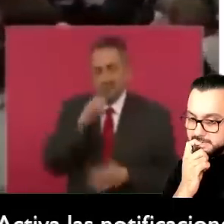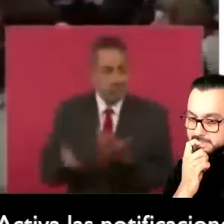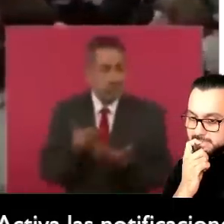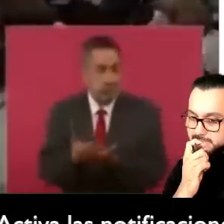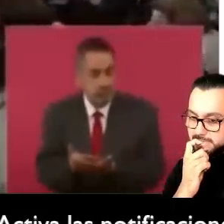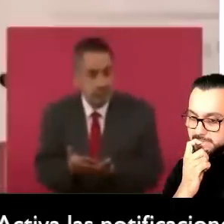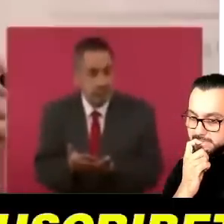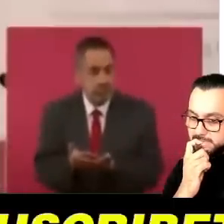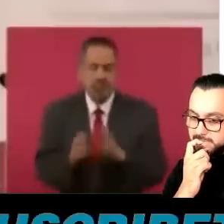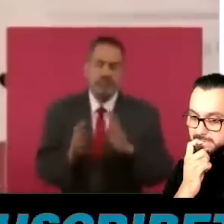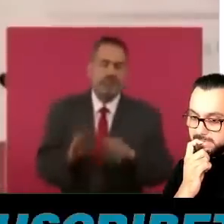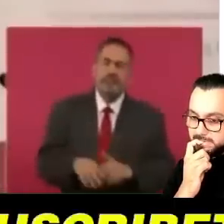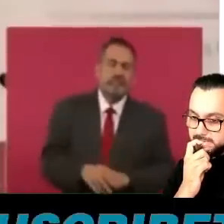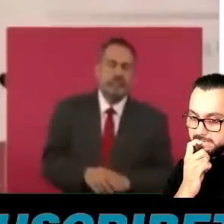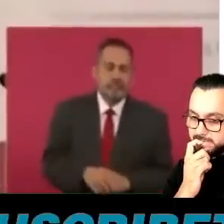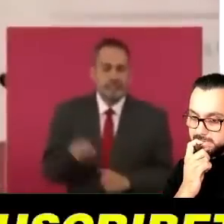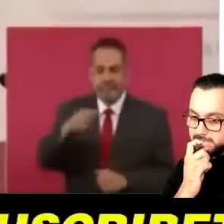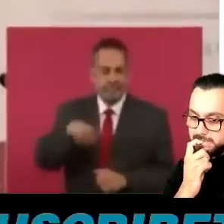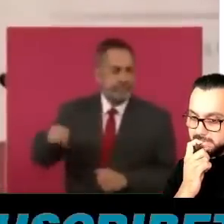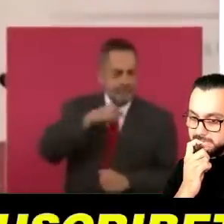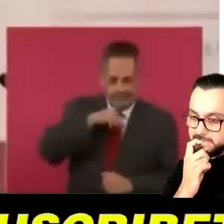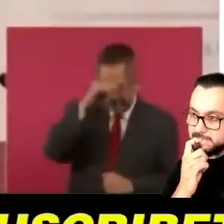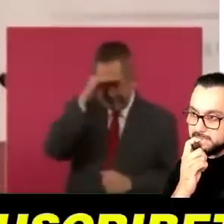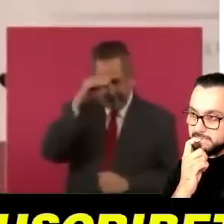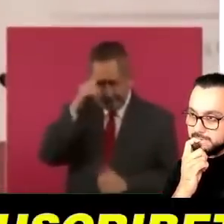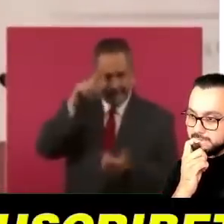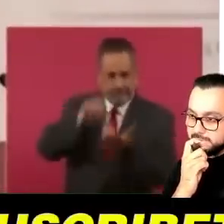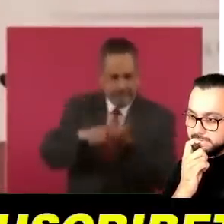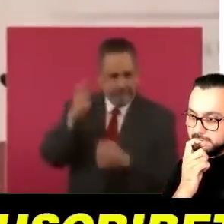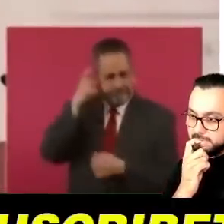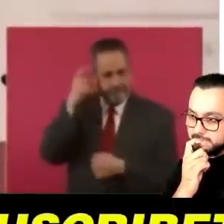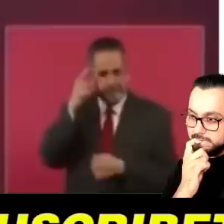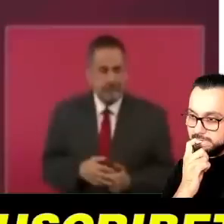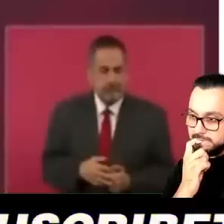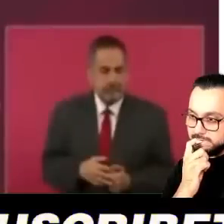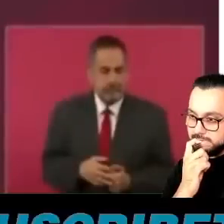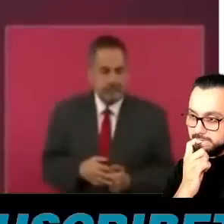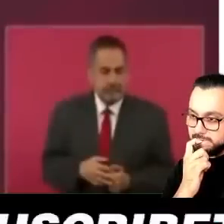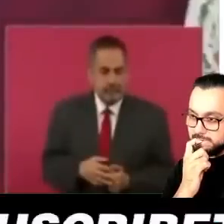cuando presentamos esto estaban pensando, seguramente las partes,